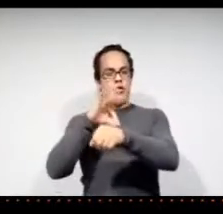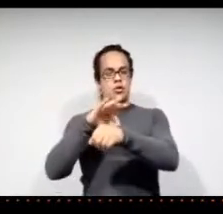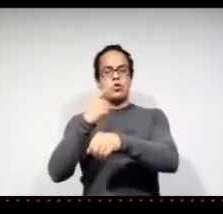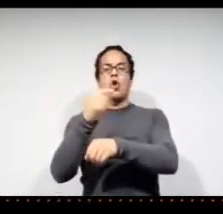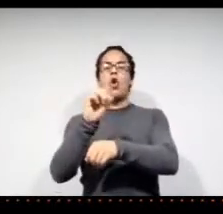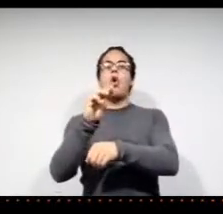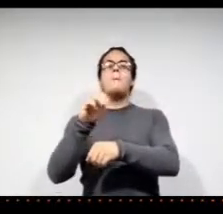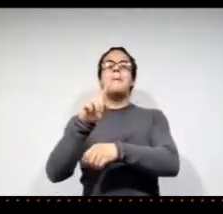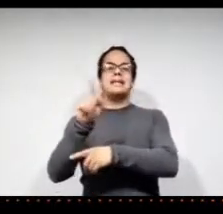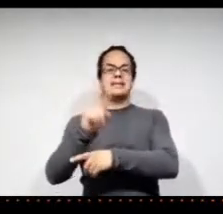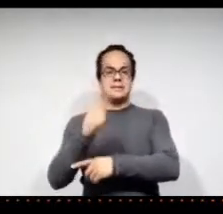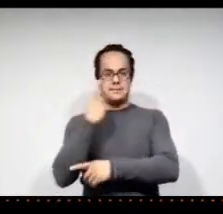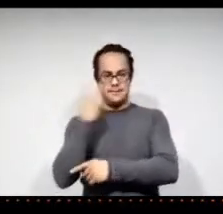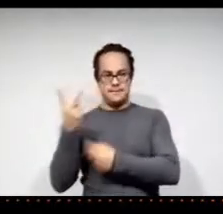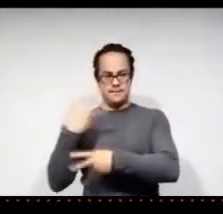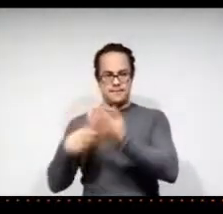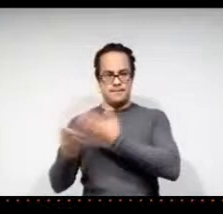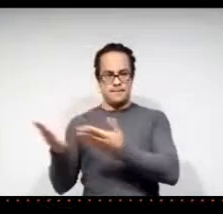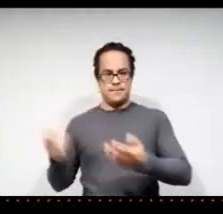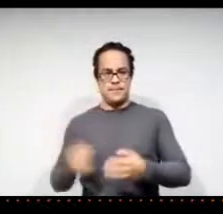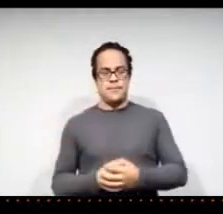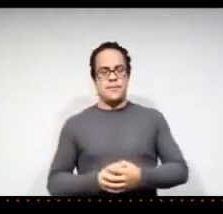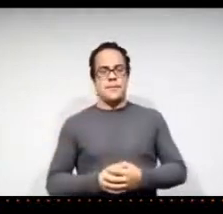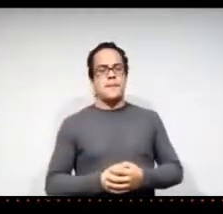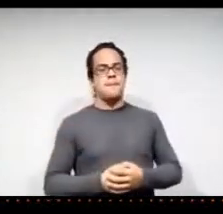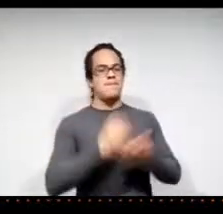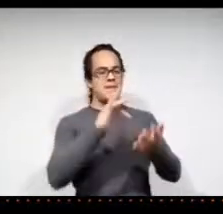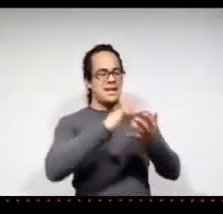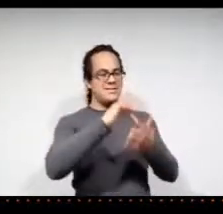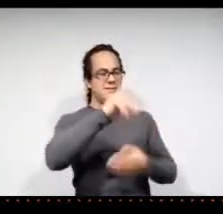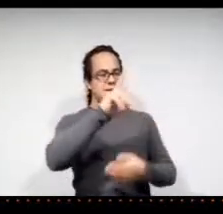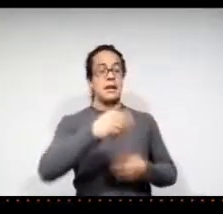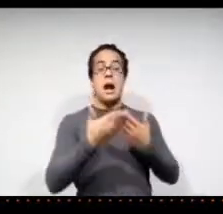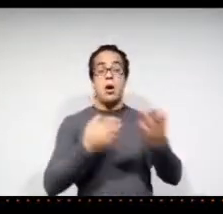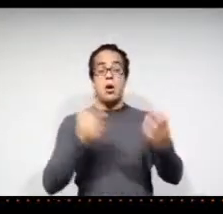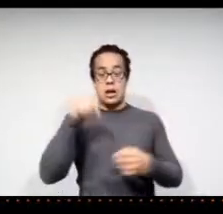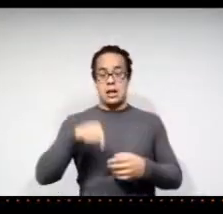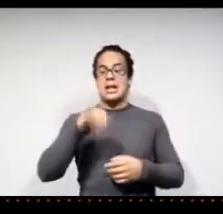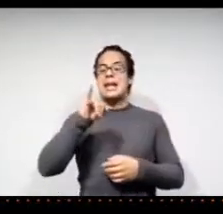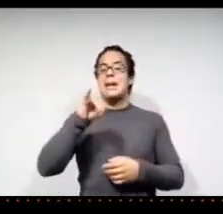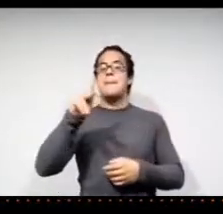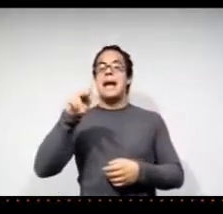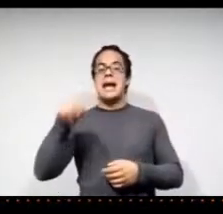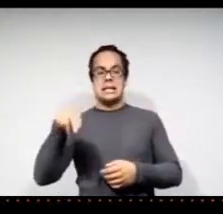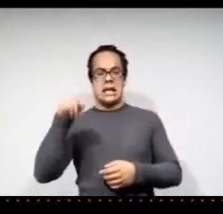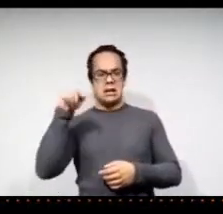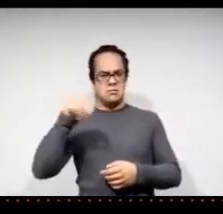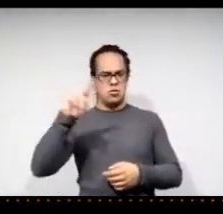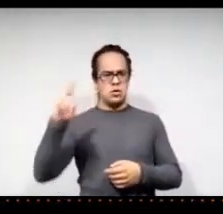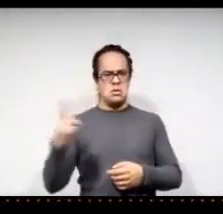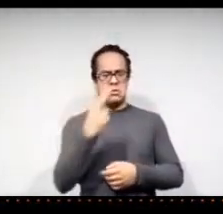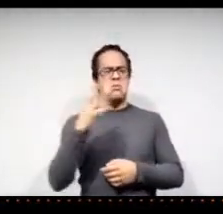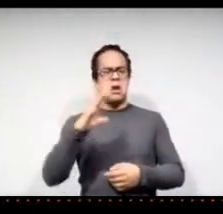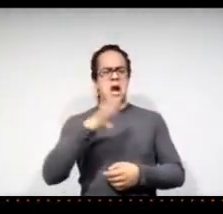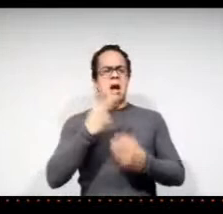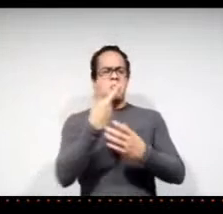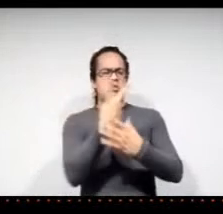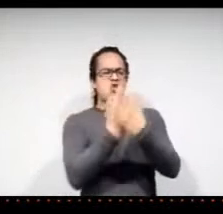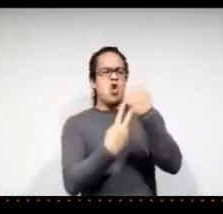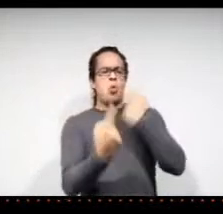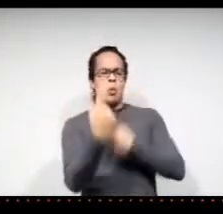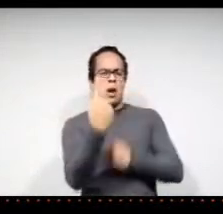Adelante. Muchas gracias. Hoy el IPN perfila igual un modelo híbrido, un